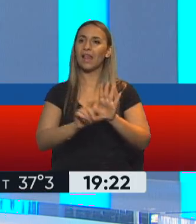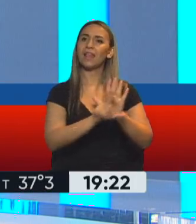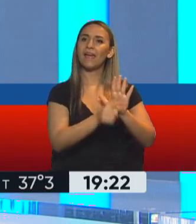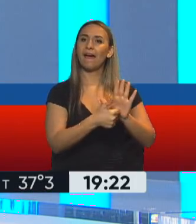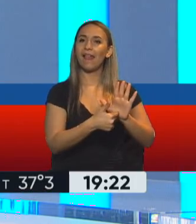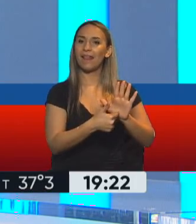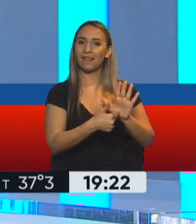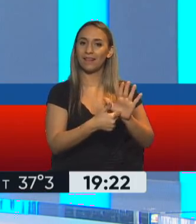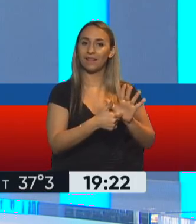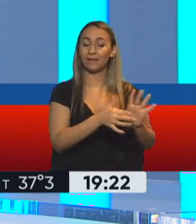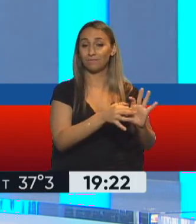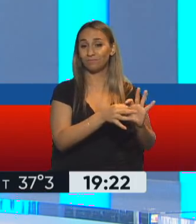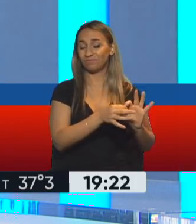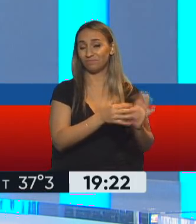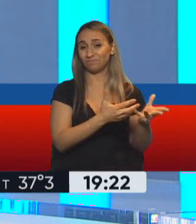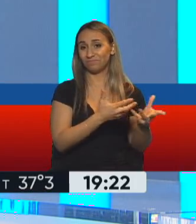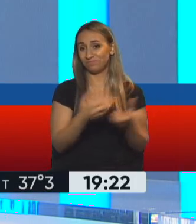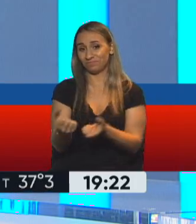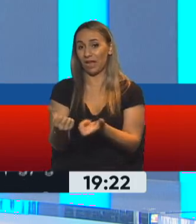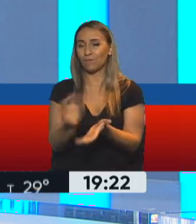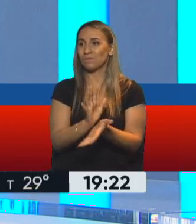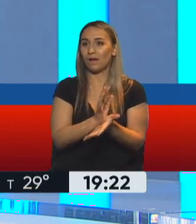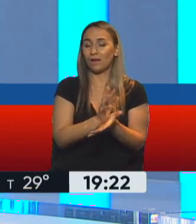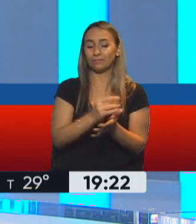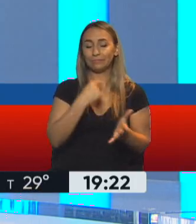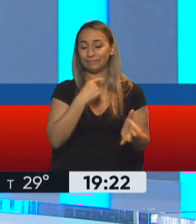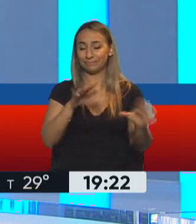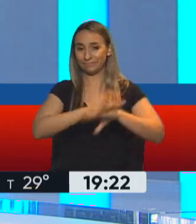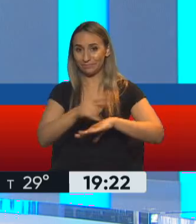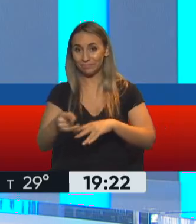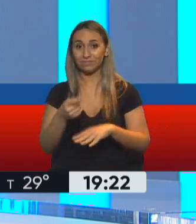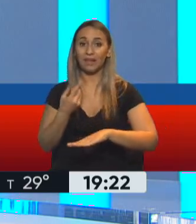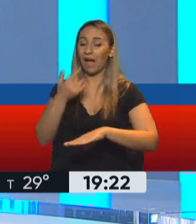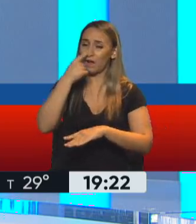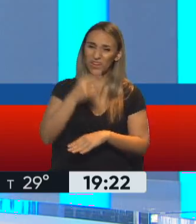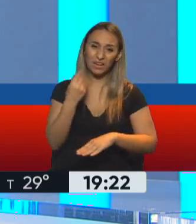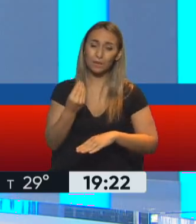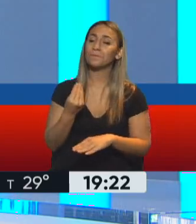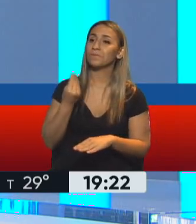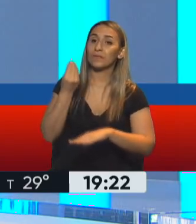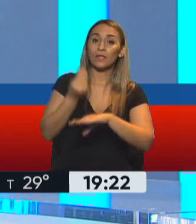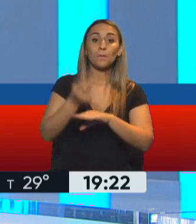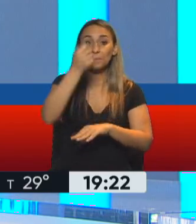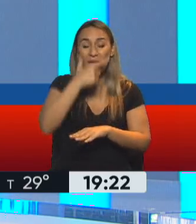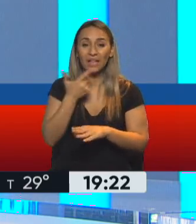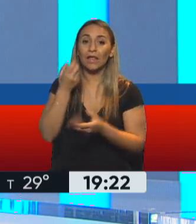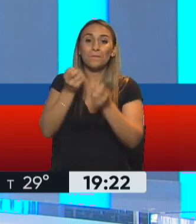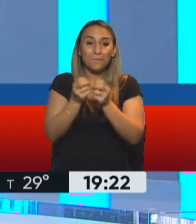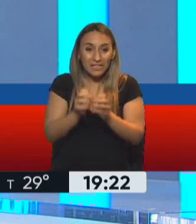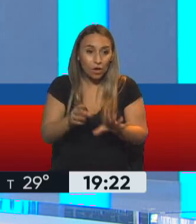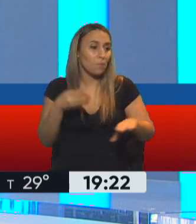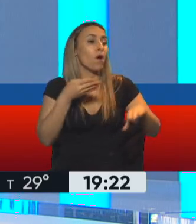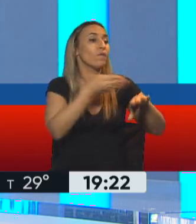la estrategia electoral, porque hoy Mauricio Macri terminó como, en realidad empezó como orador, porque fue antes de ingresar al